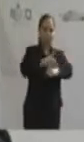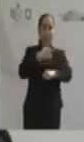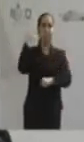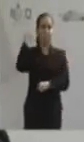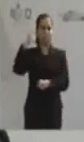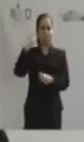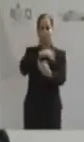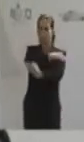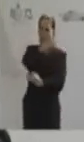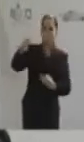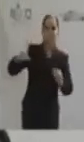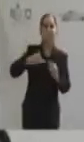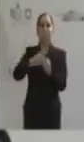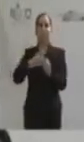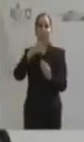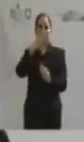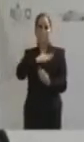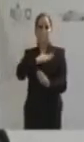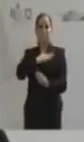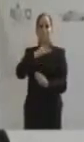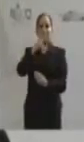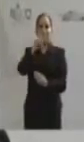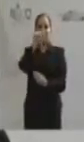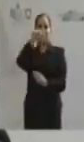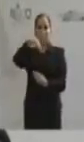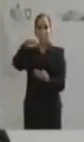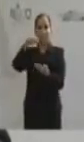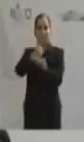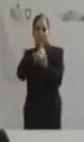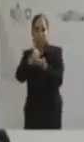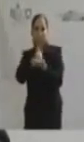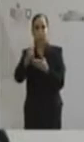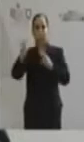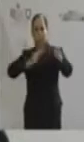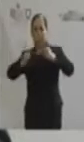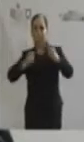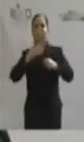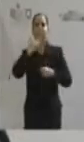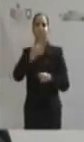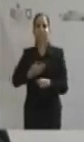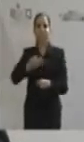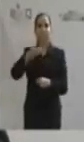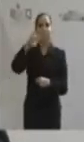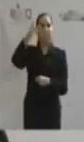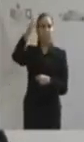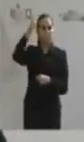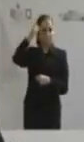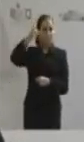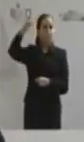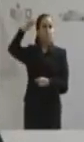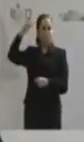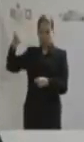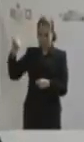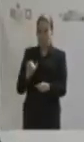queretanos. En el gobierno del PAN así sabemos hacer las cosas y con Pancho Domínguez vamos a seguirlo haciendo. Gracias.